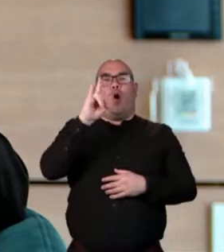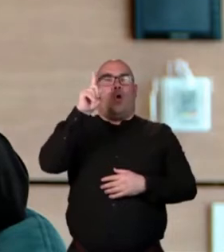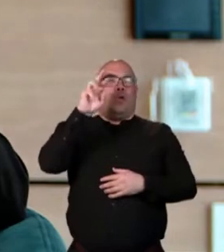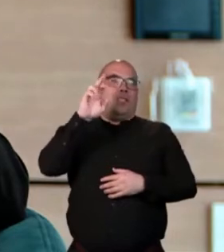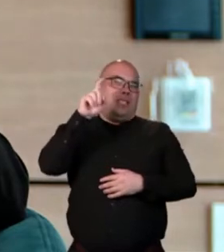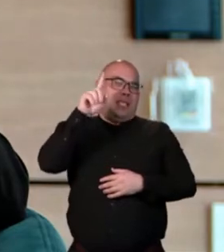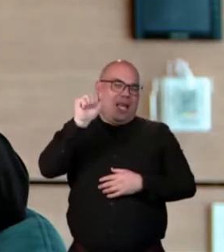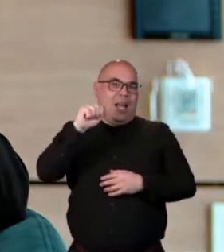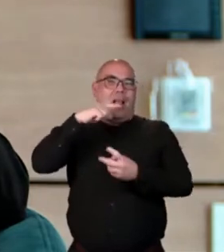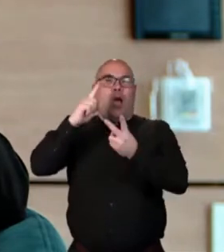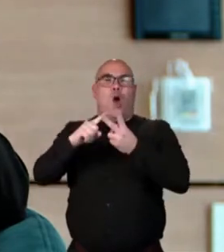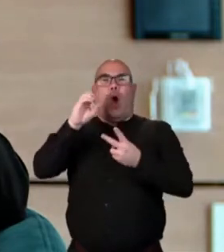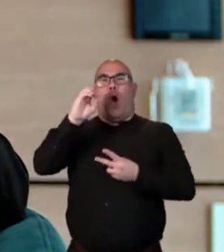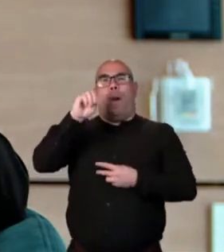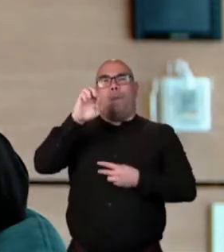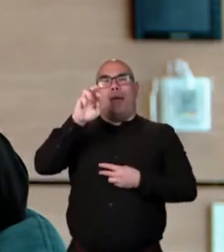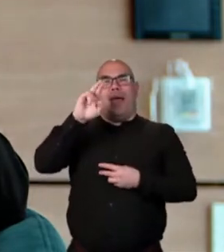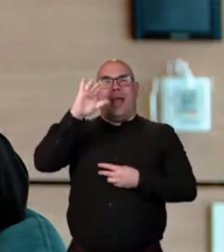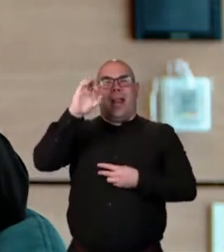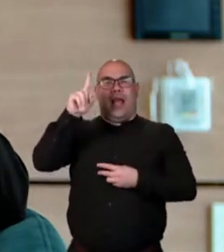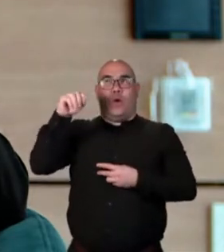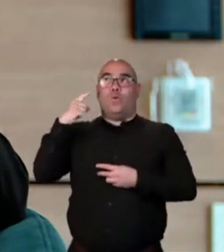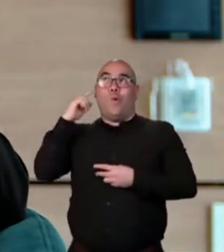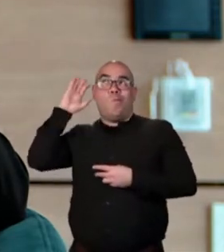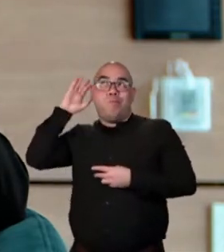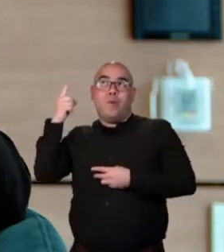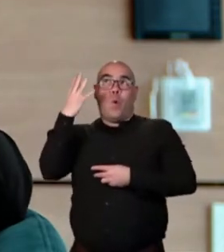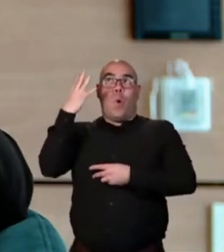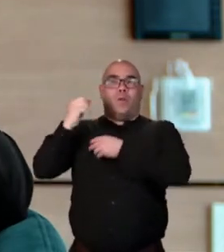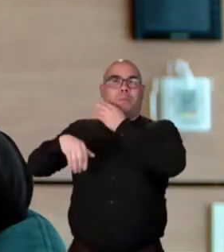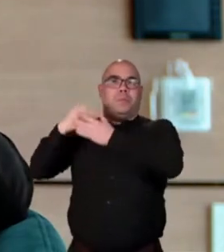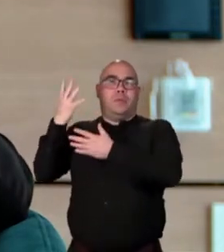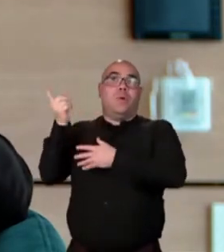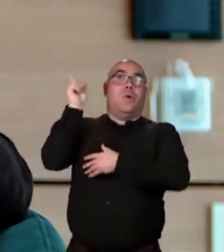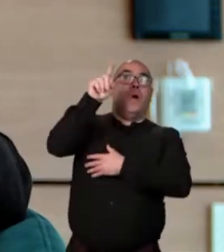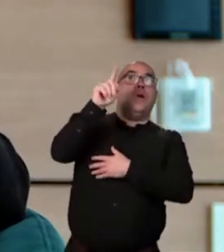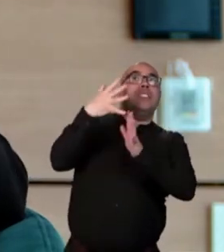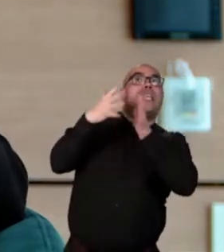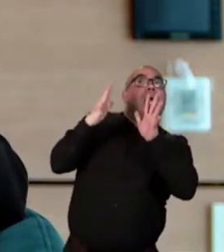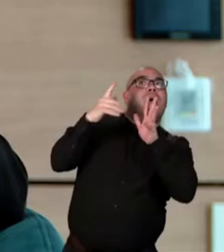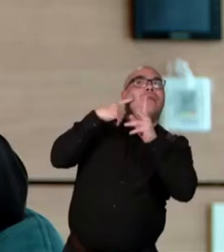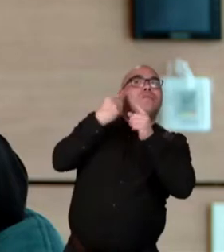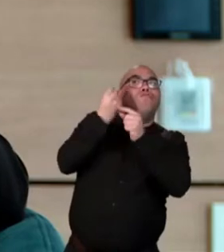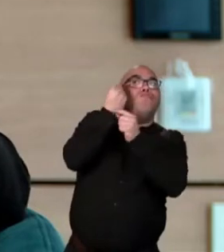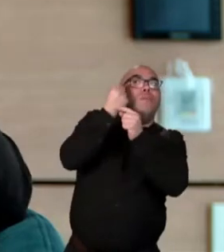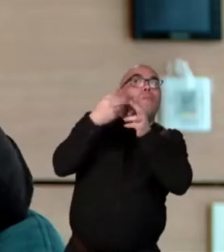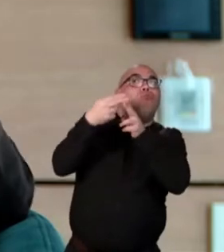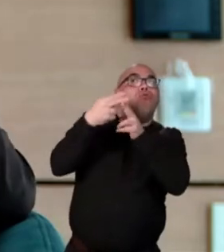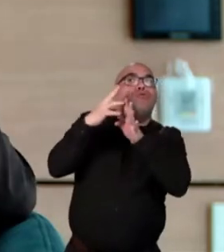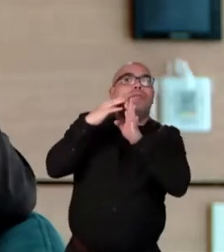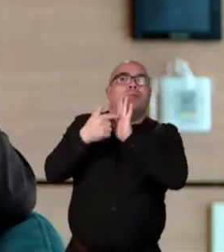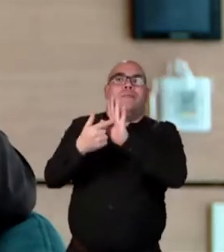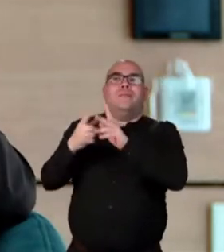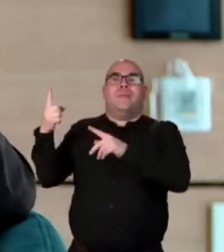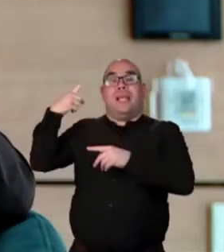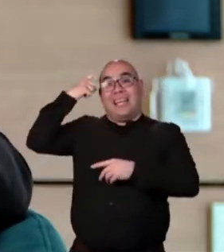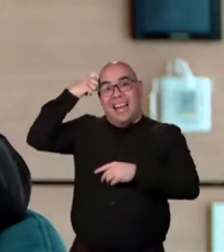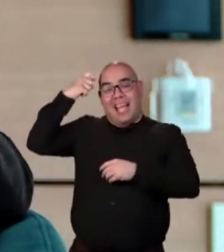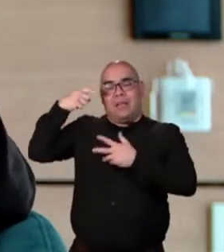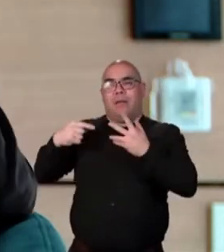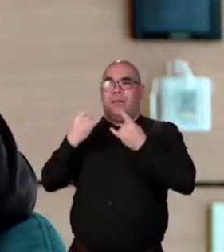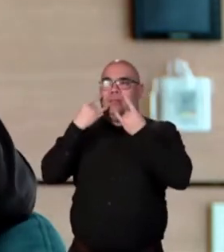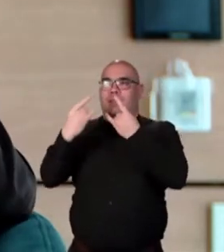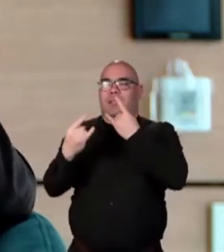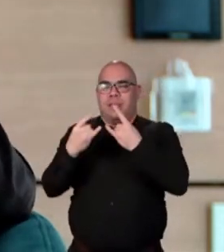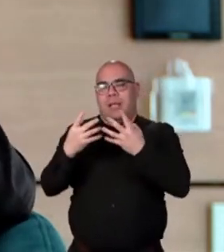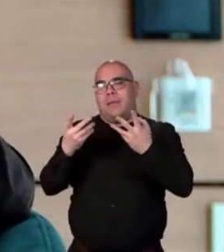aire y cuatro más que están por empezar con una cantidad de retos muy interesantes y una cantidad de lecciones una de las